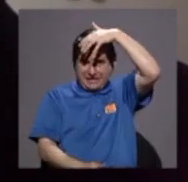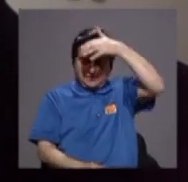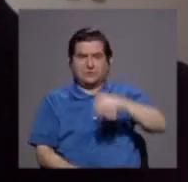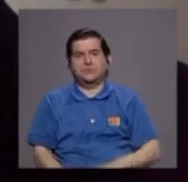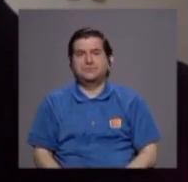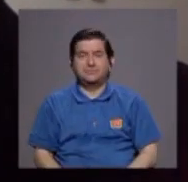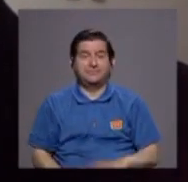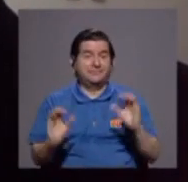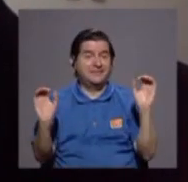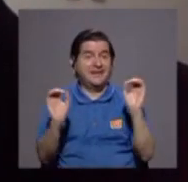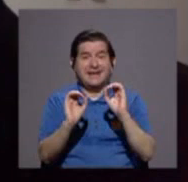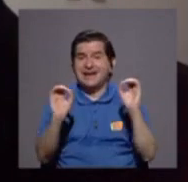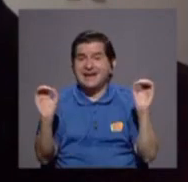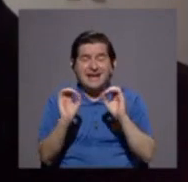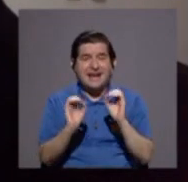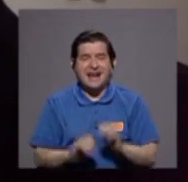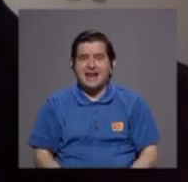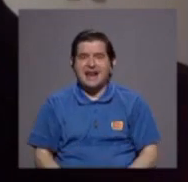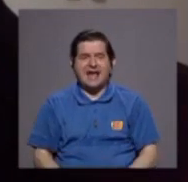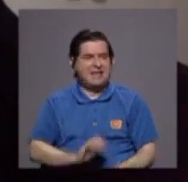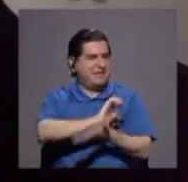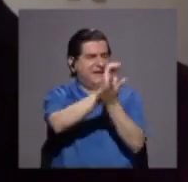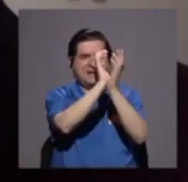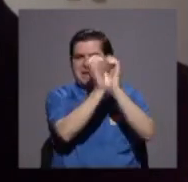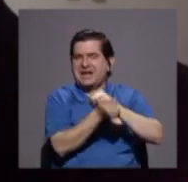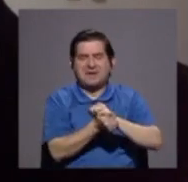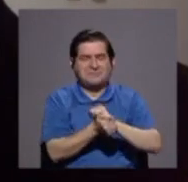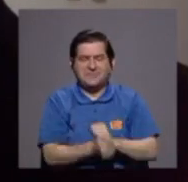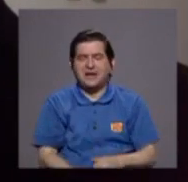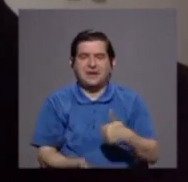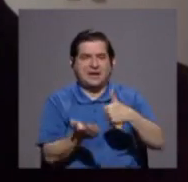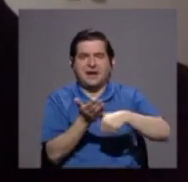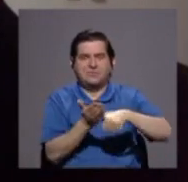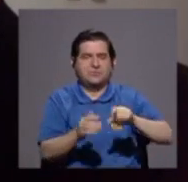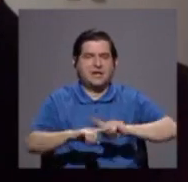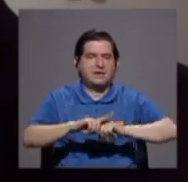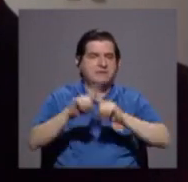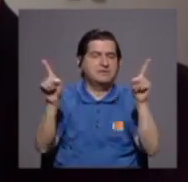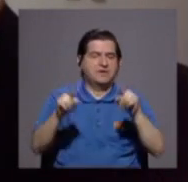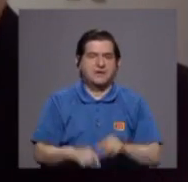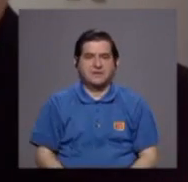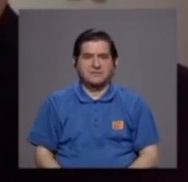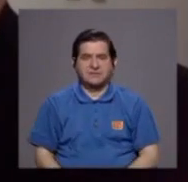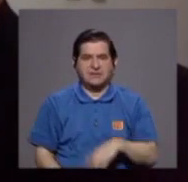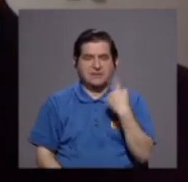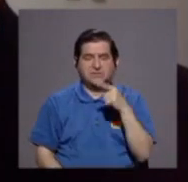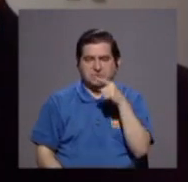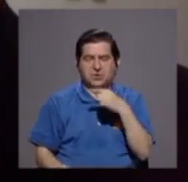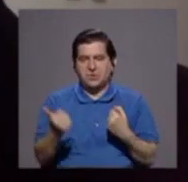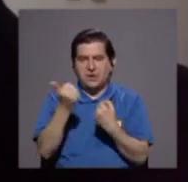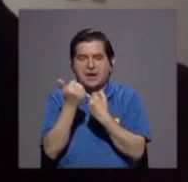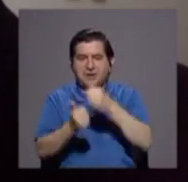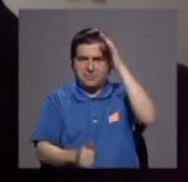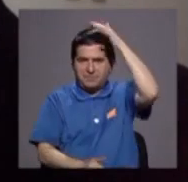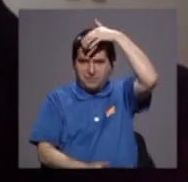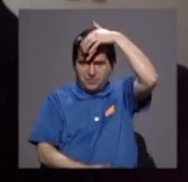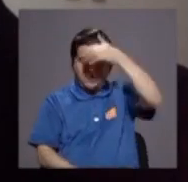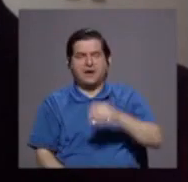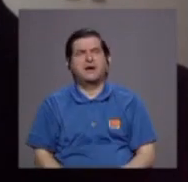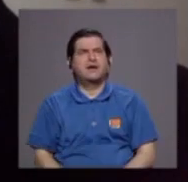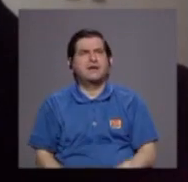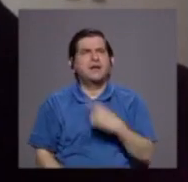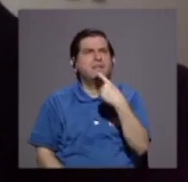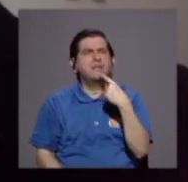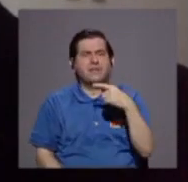prácticamente nada lo va a convencer de votar de otra manera que no sea a su favor. El propio Trump dijo hace